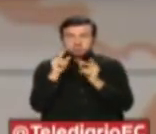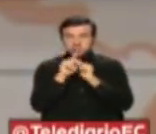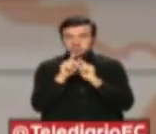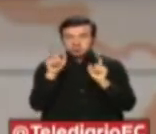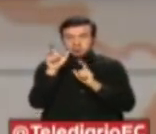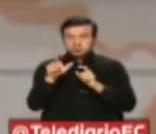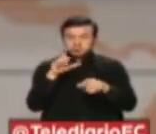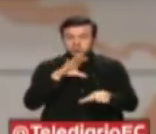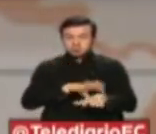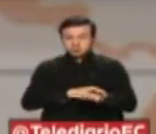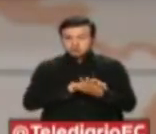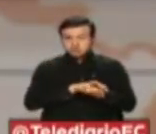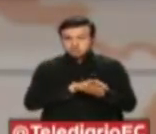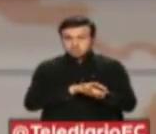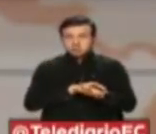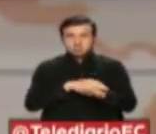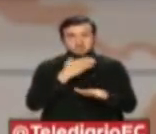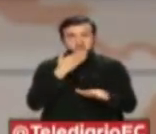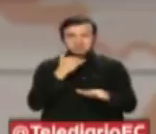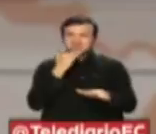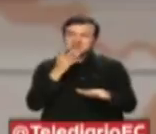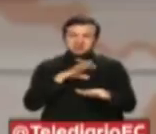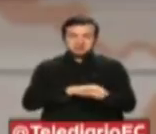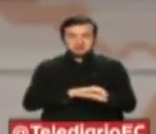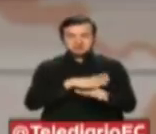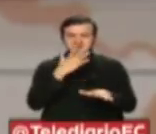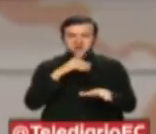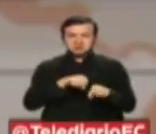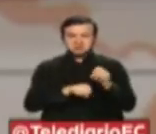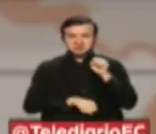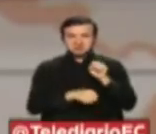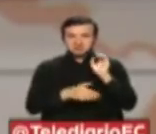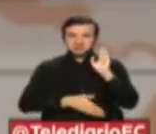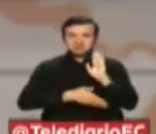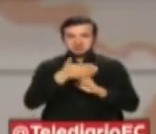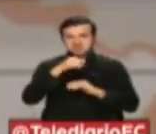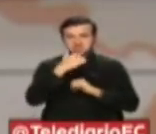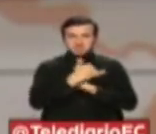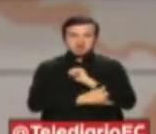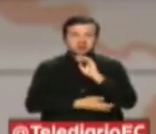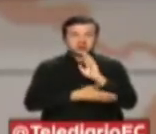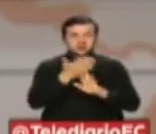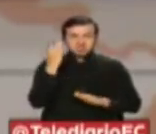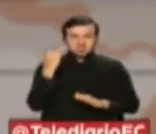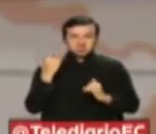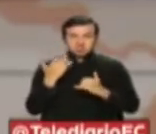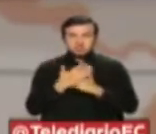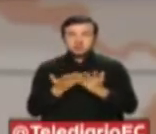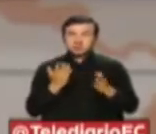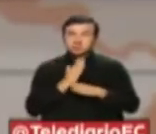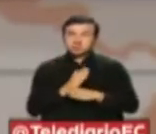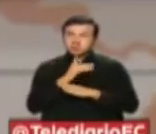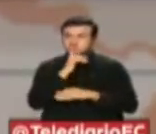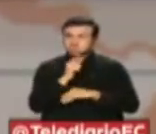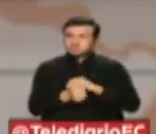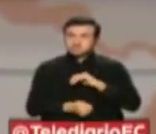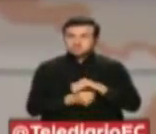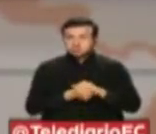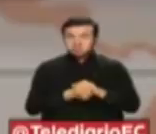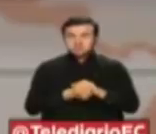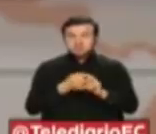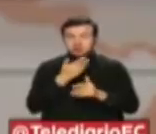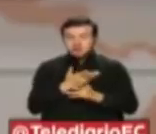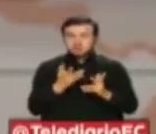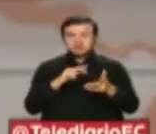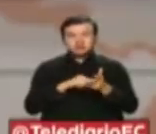se le puso un grillete violó ese grillete huyó del país y hoy se defiende clandestinamente eso es el